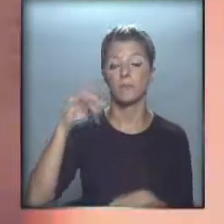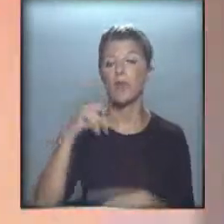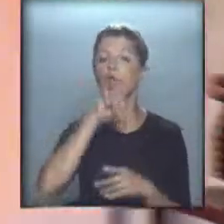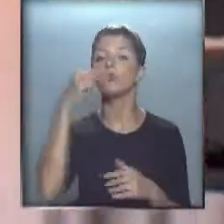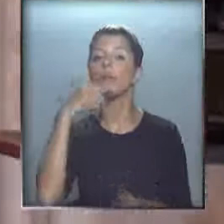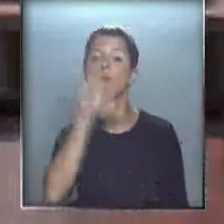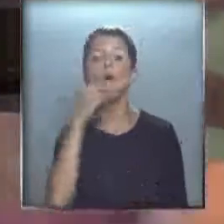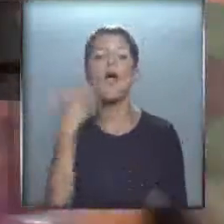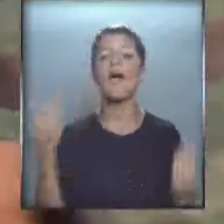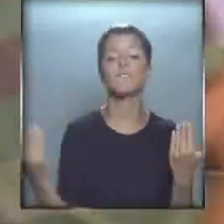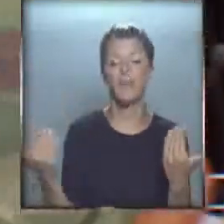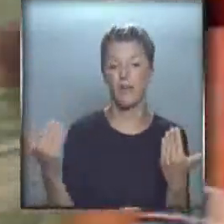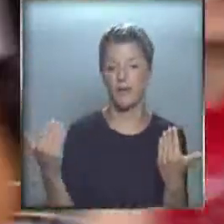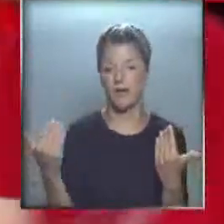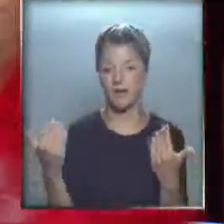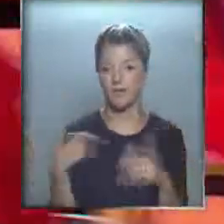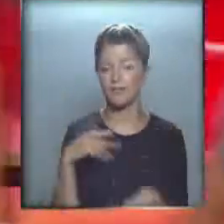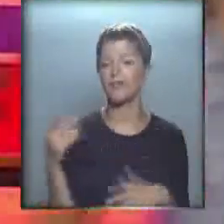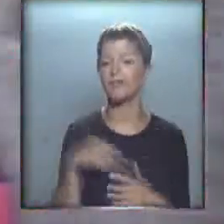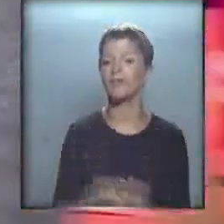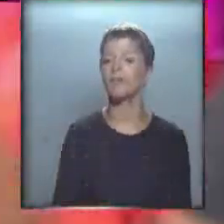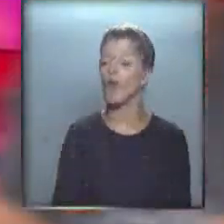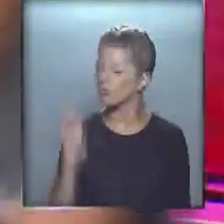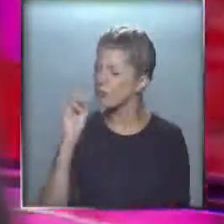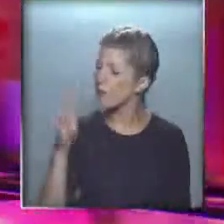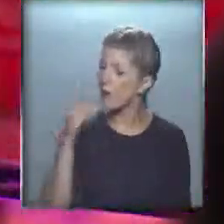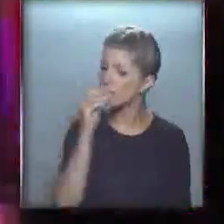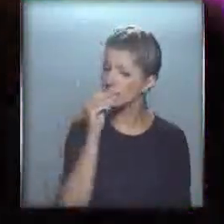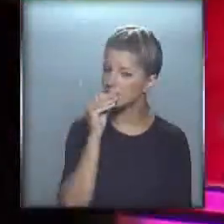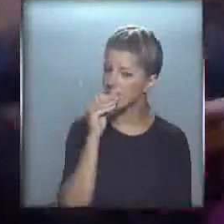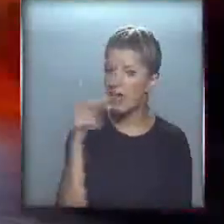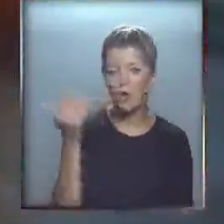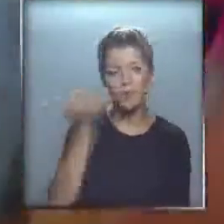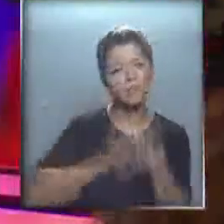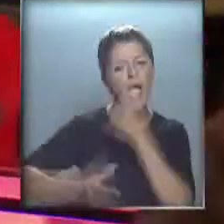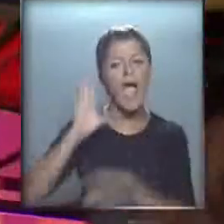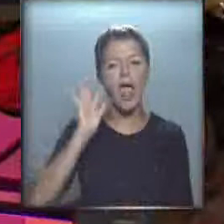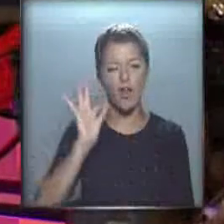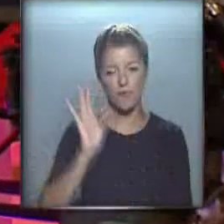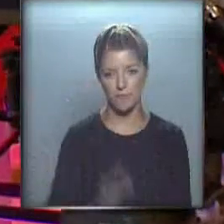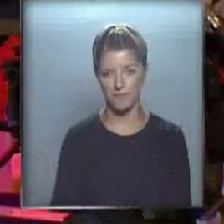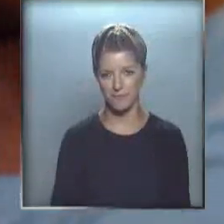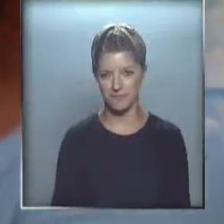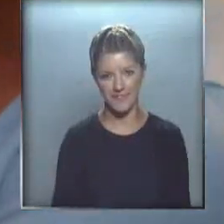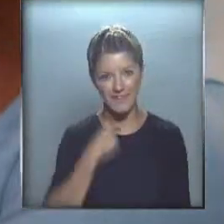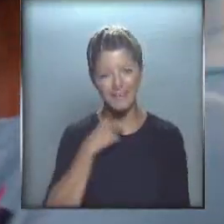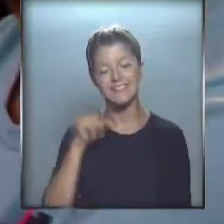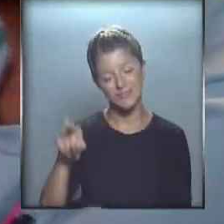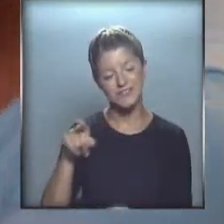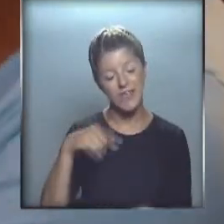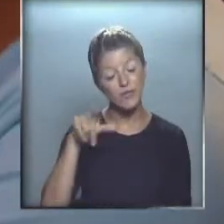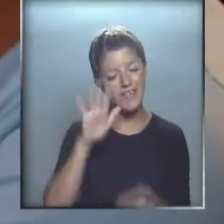Las chicas, vamos. El WhatsApp, yo creo que el WhatsApp llegó para... Usted la veo muy callada. ¿Me quiere contar algo? Sí, usted que es